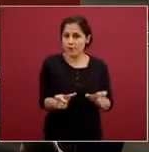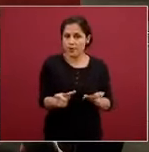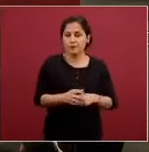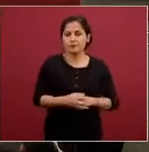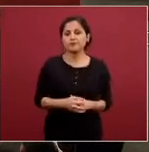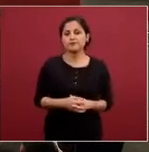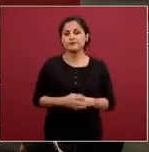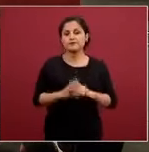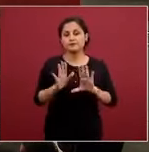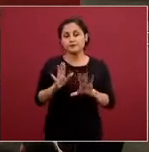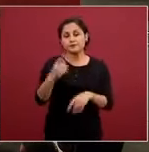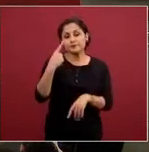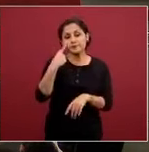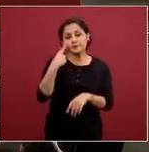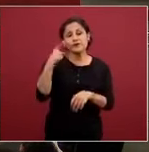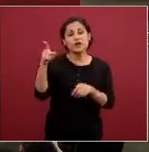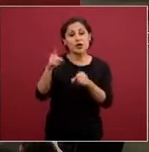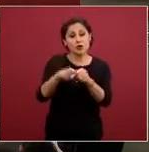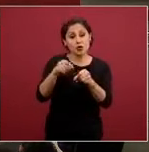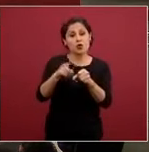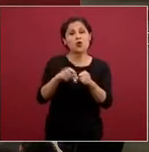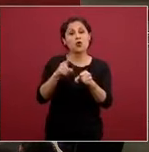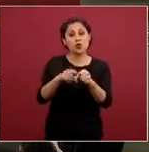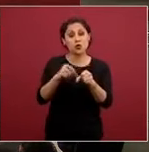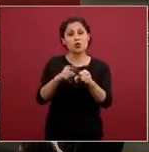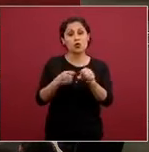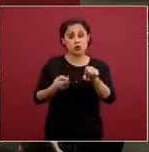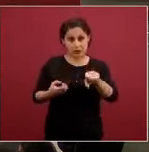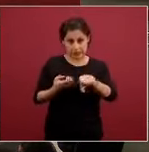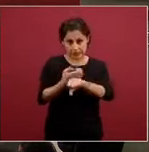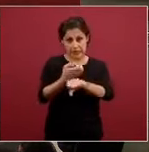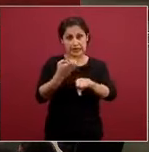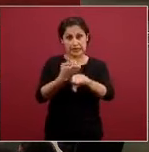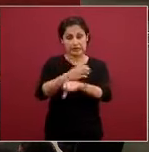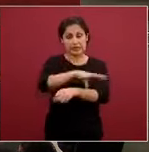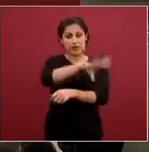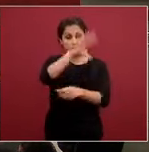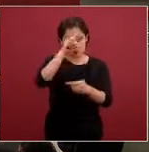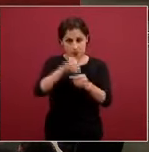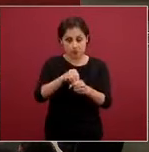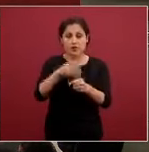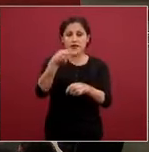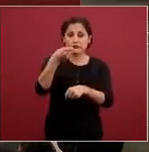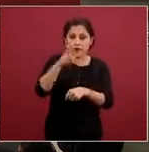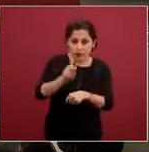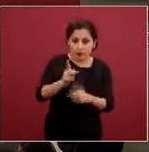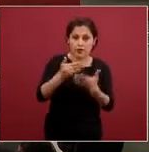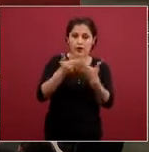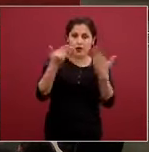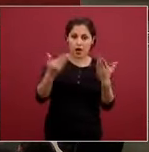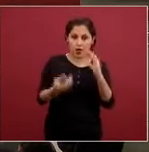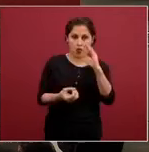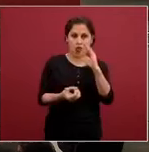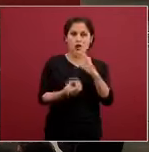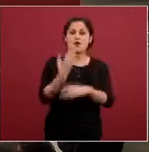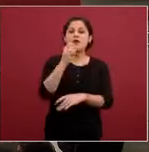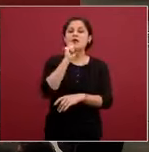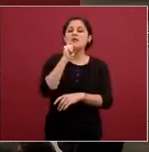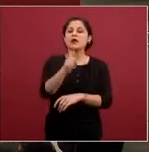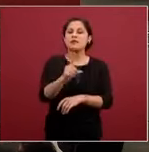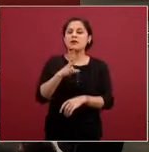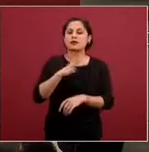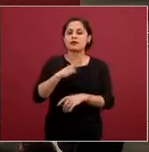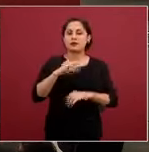esté pintado todo el Estado, ustedes saben que en el mapa municipal, que también se actualiza todos los días, podemos tener